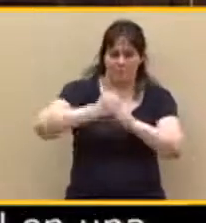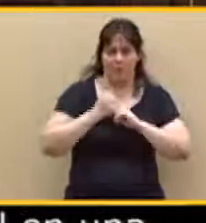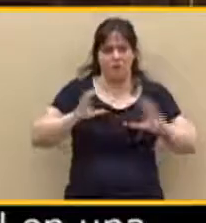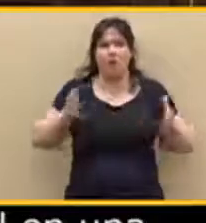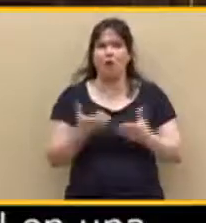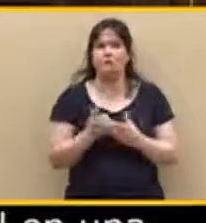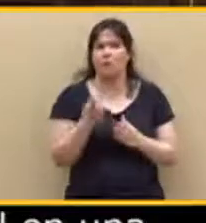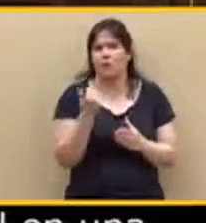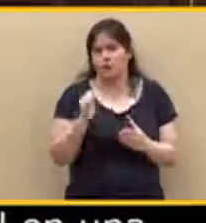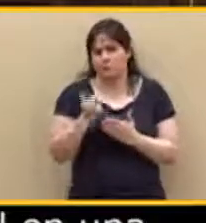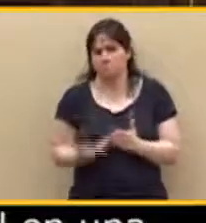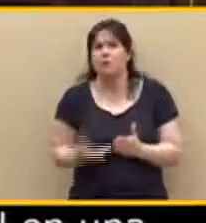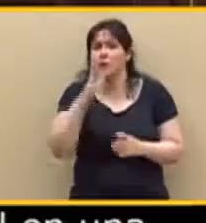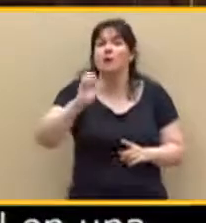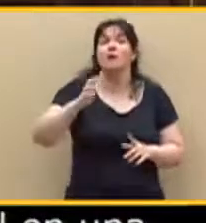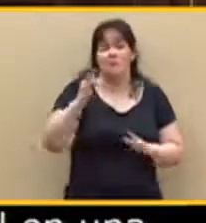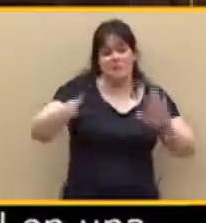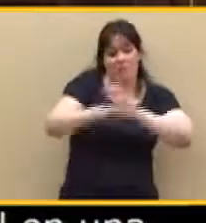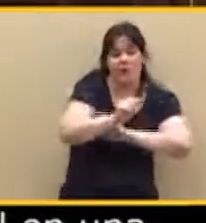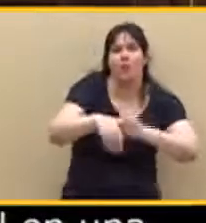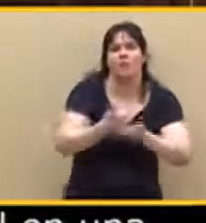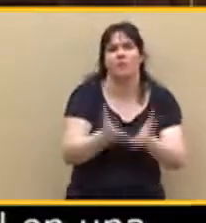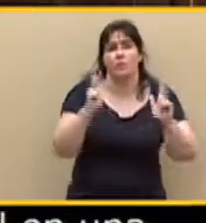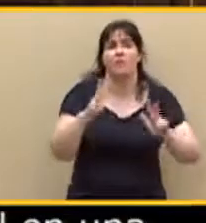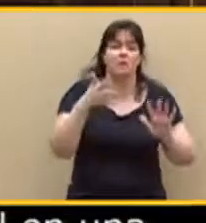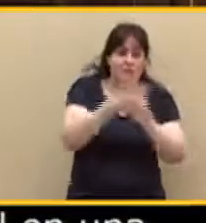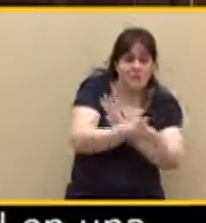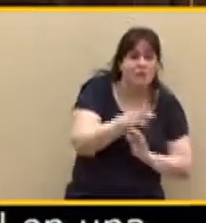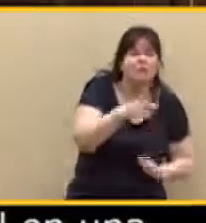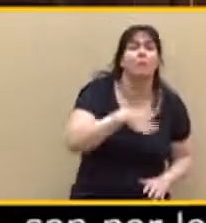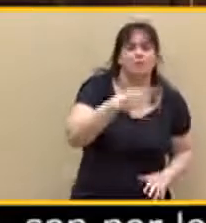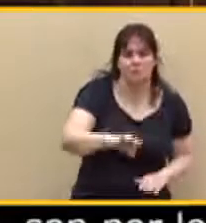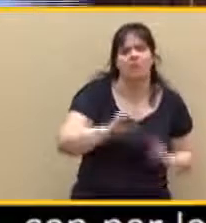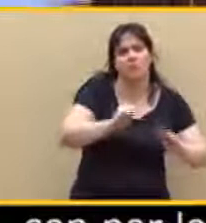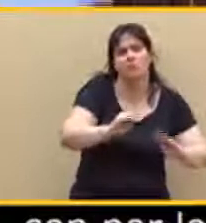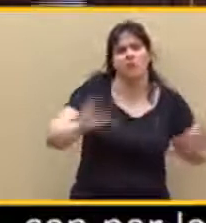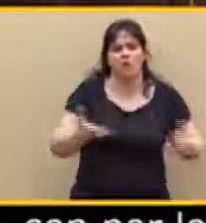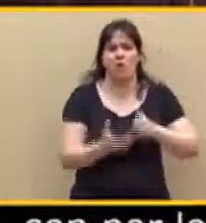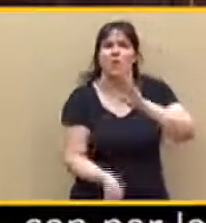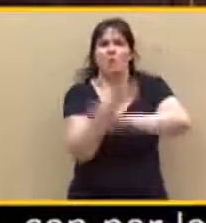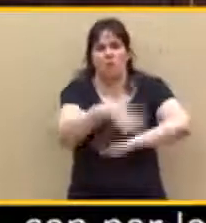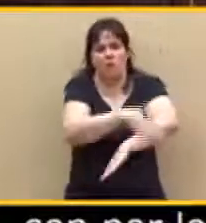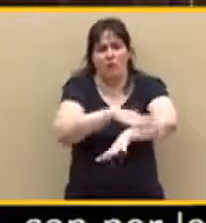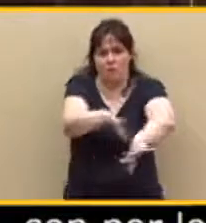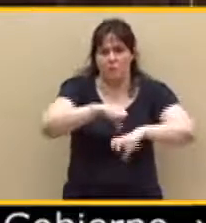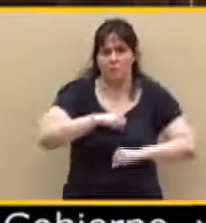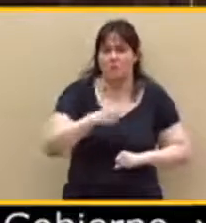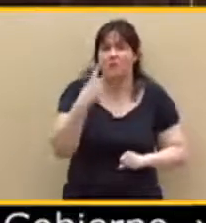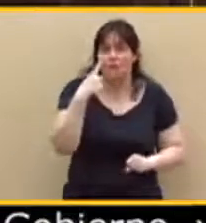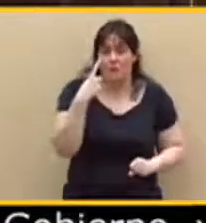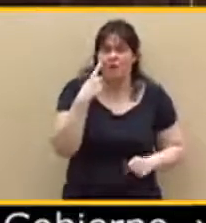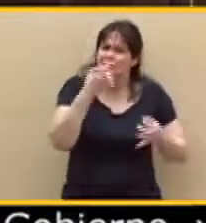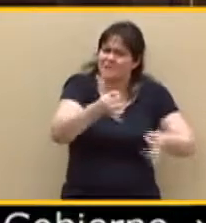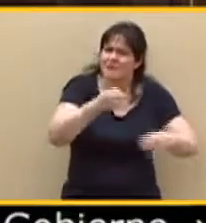democrático son, por tanto, las condiciones de posibilidad de su formación de Gobierno. Y miren, siempre nos han criticado por